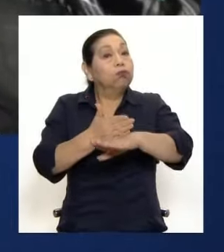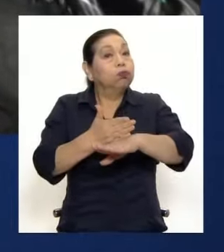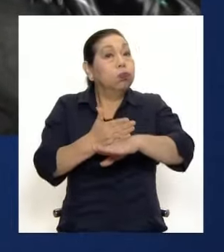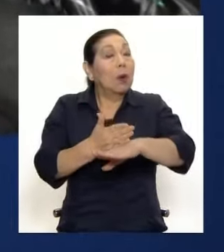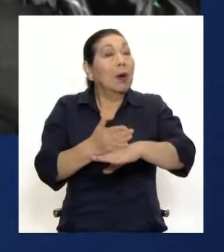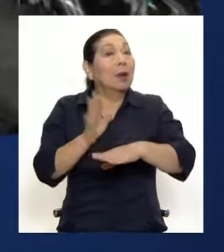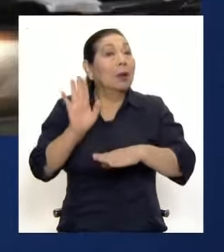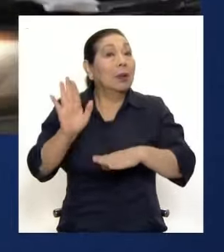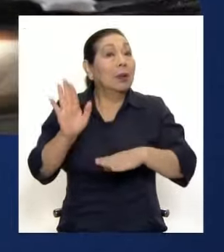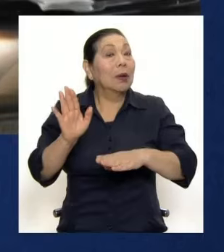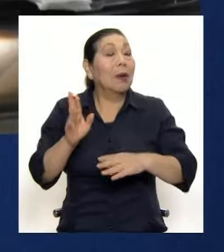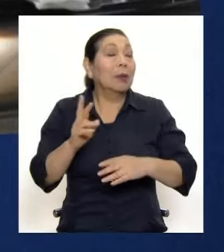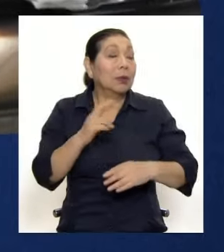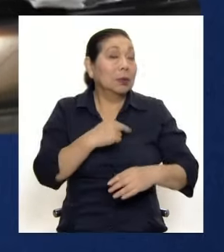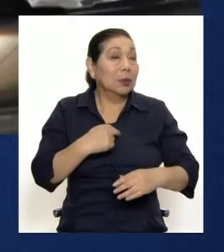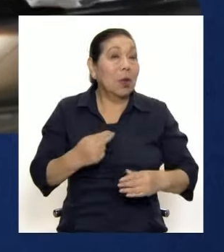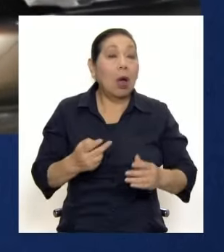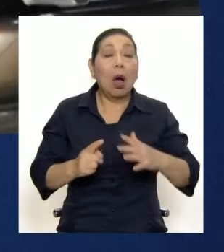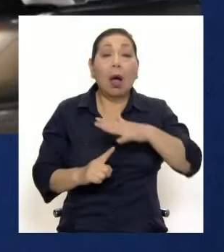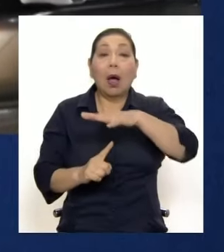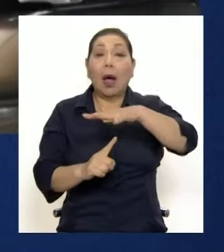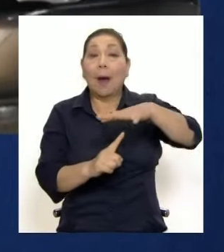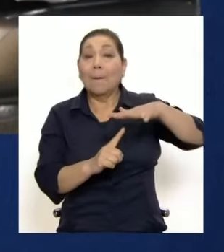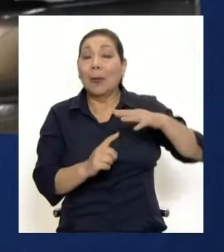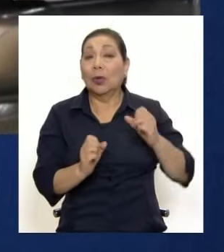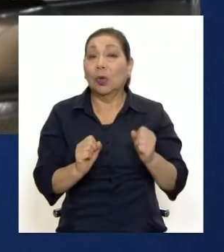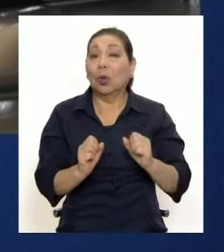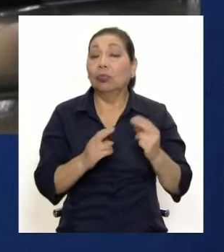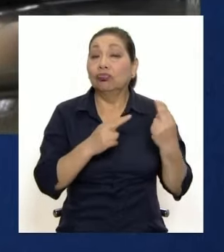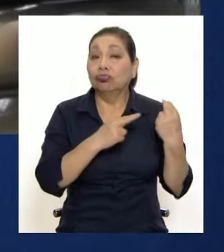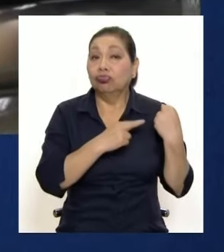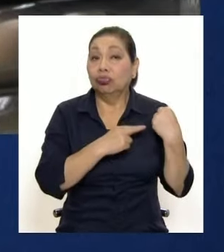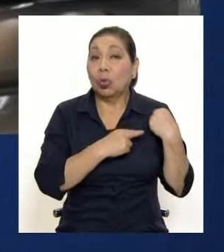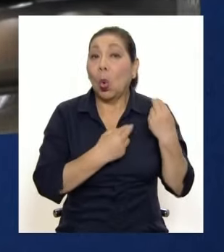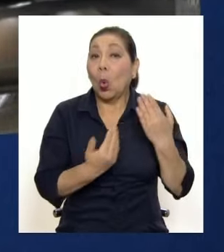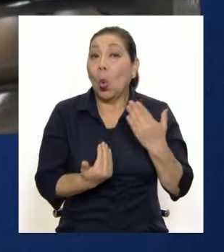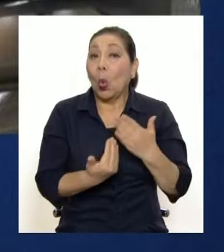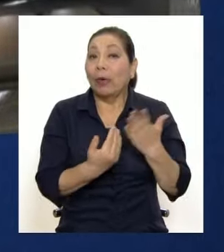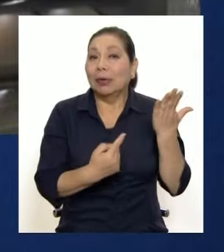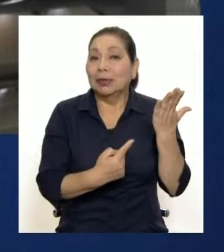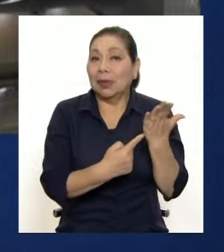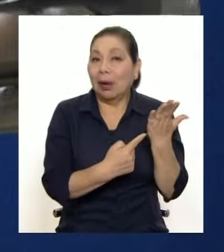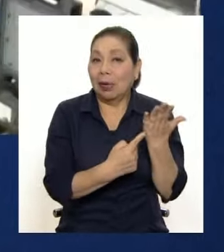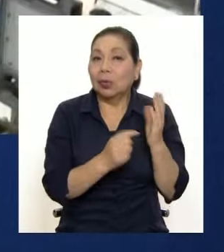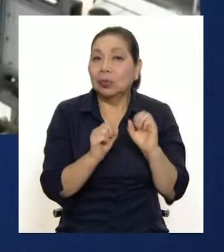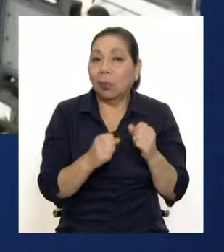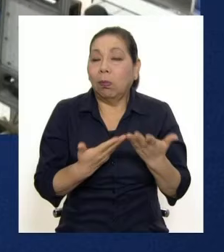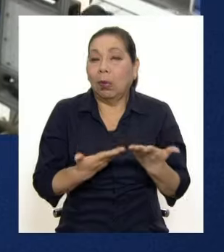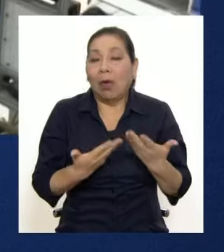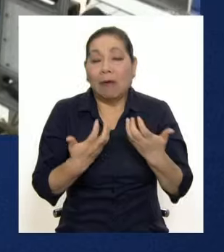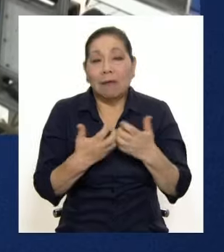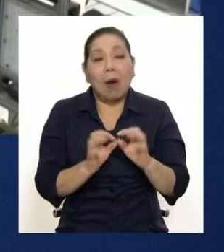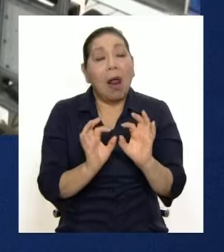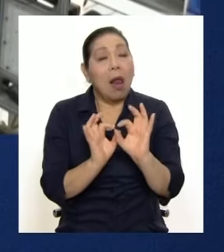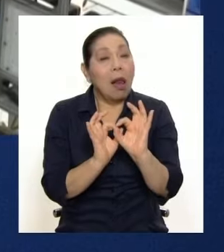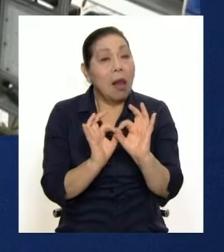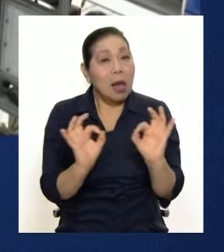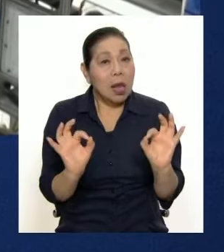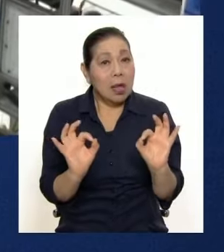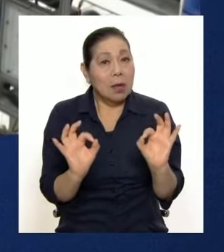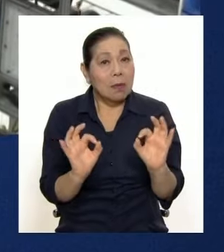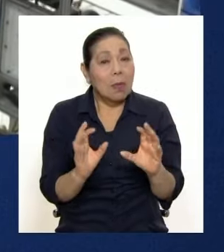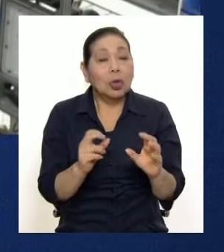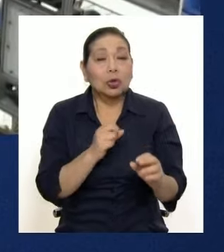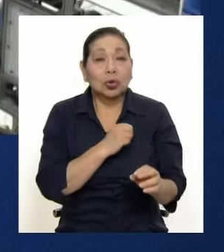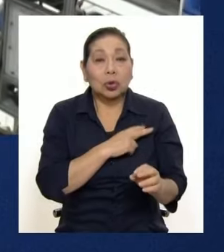que China tiene el compromiso ambiental y el compromiso con las nuevas tecnologías para poder hacer una industria limpia y